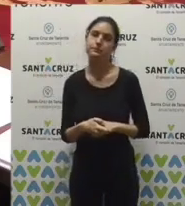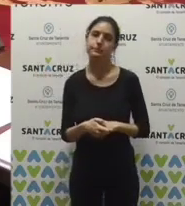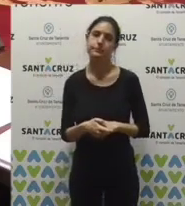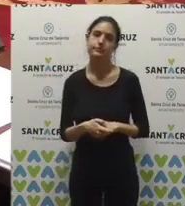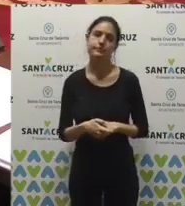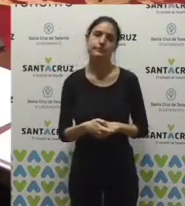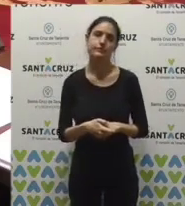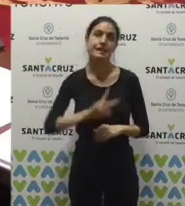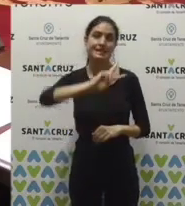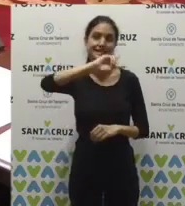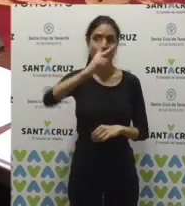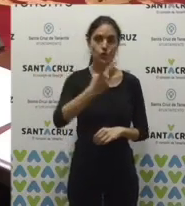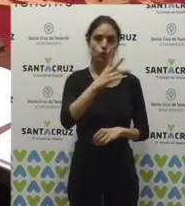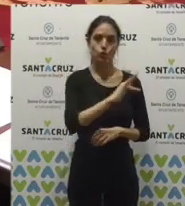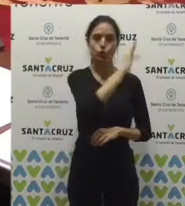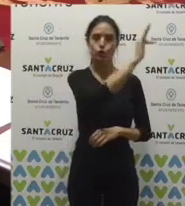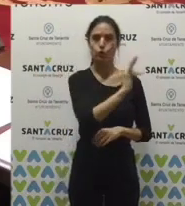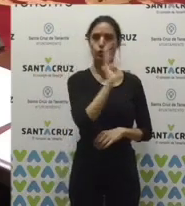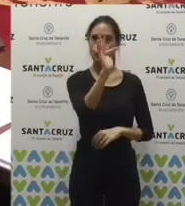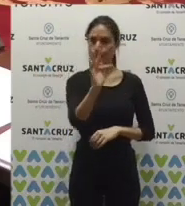segundo turno